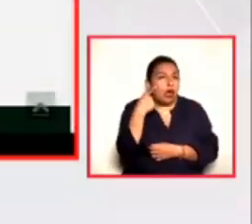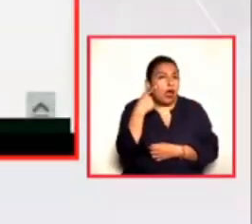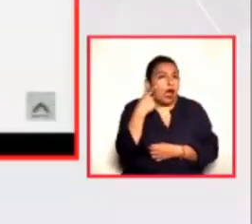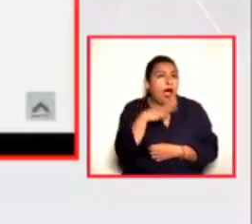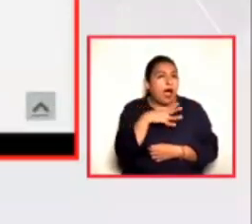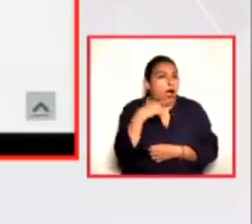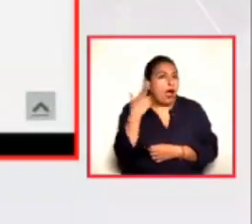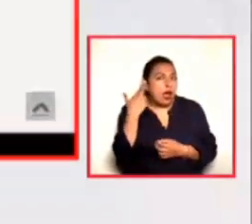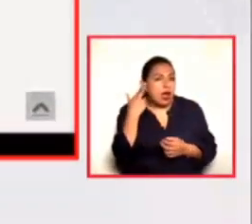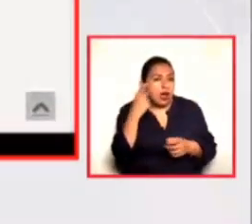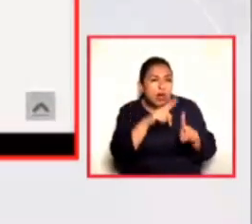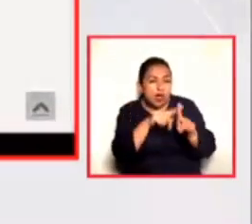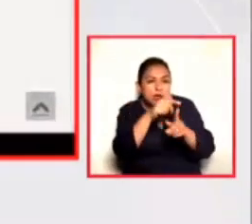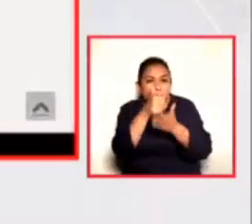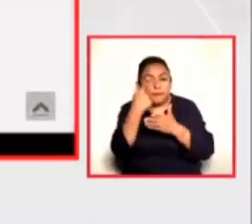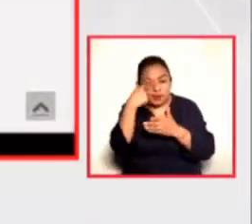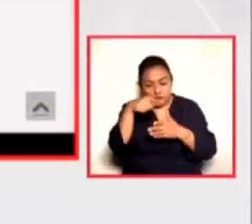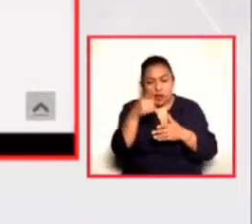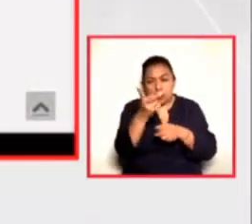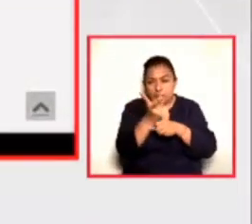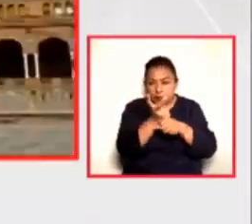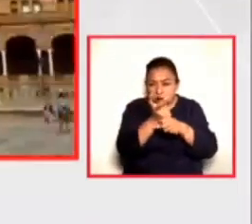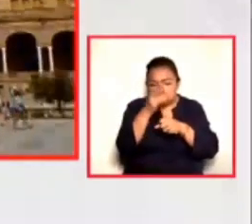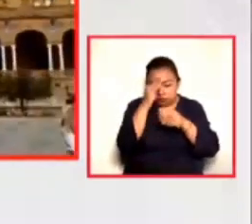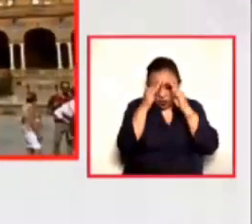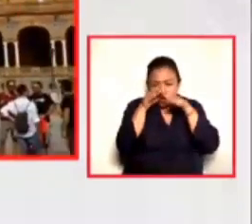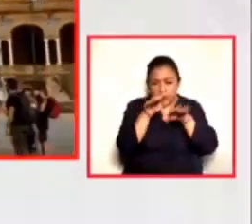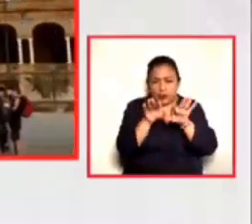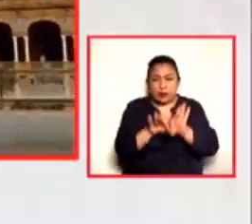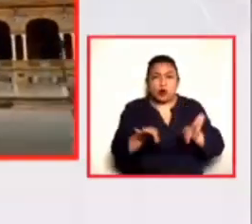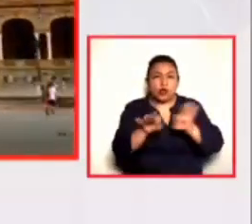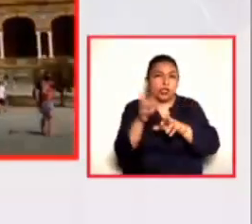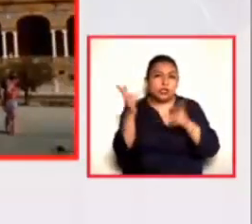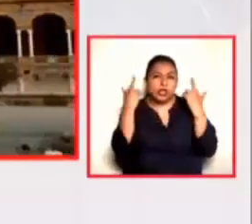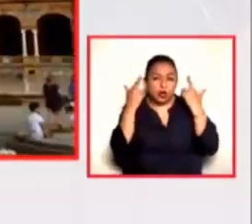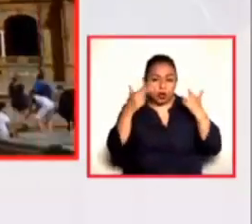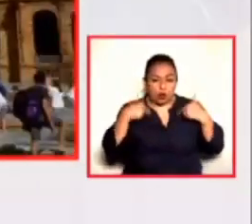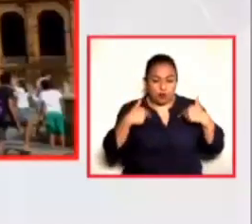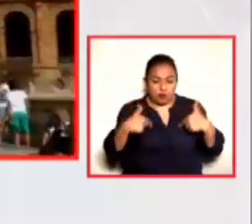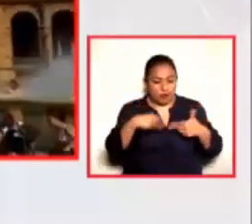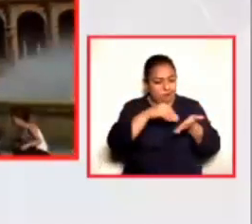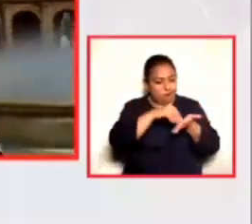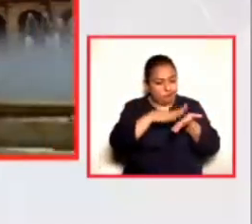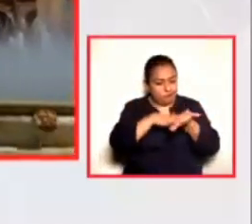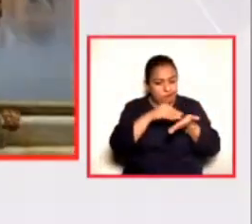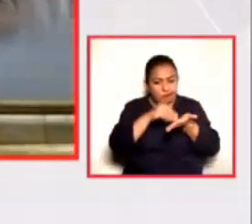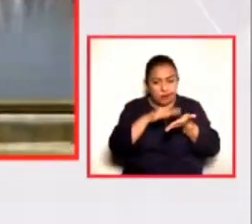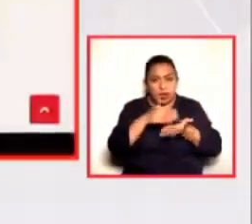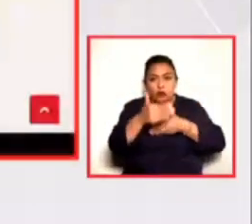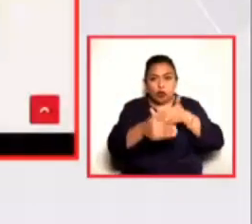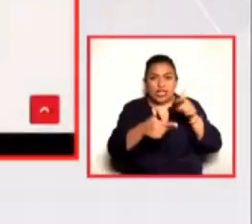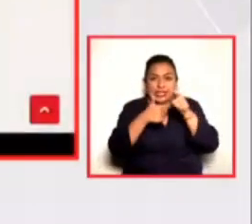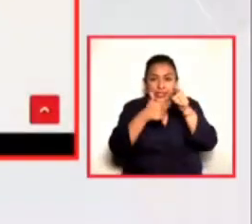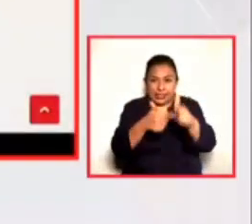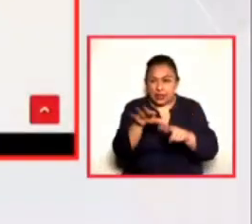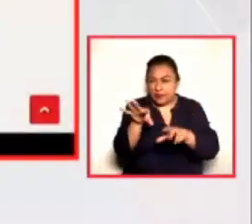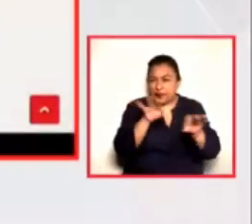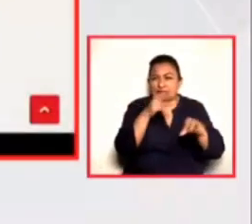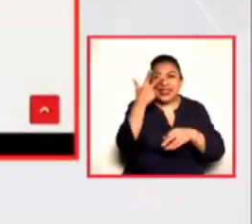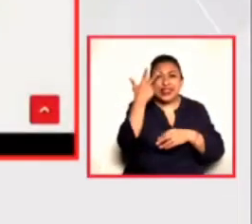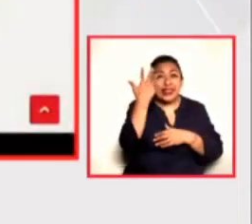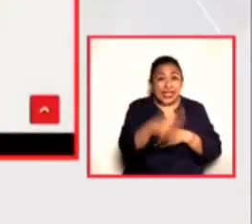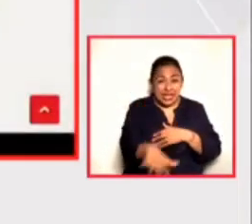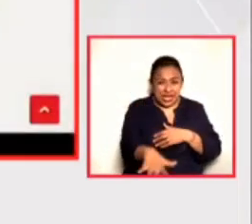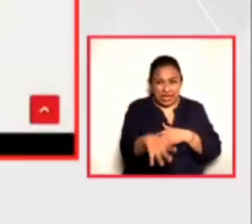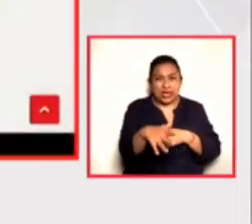la importancia del sonido en el entorno humano, su documentación y preservación. Una selección de 10 grabaciones realizadas por